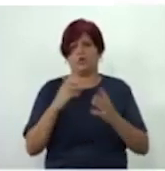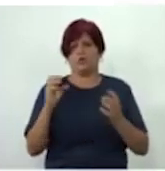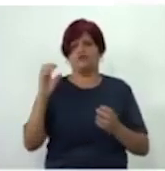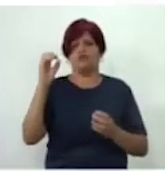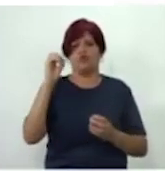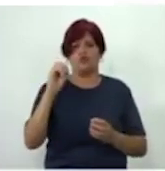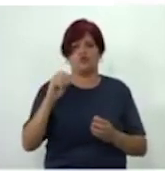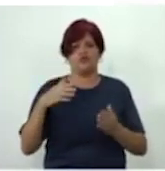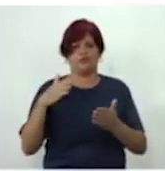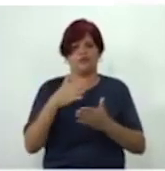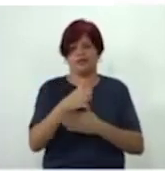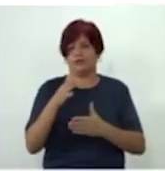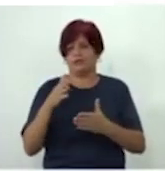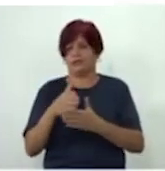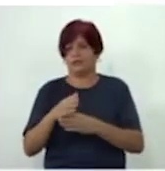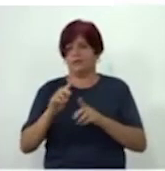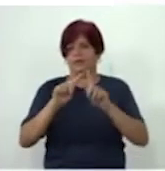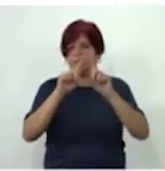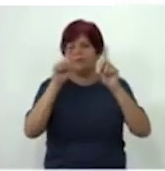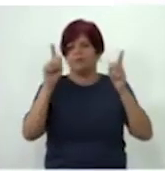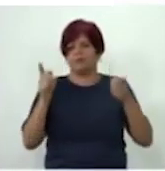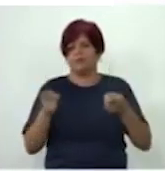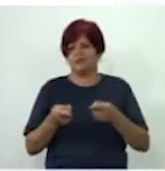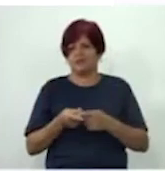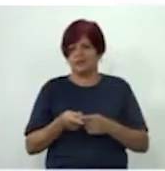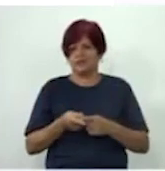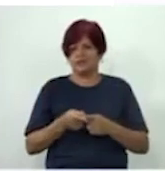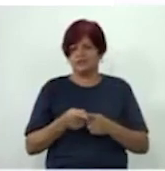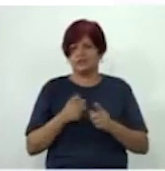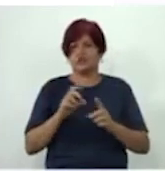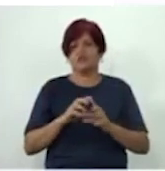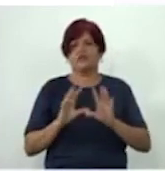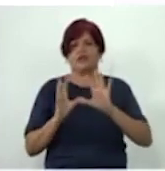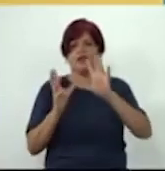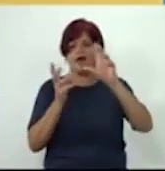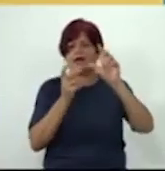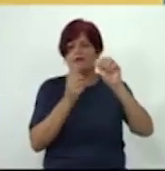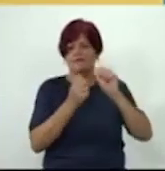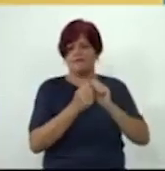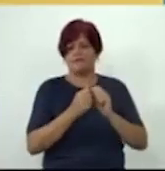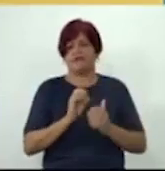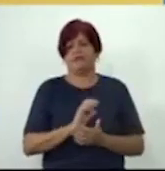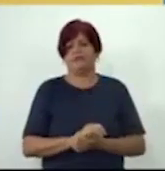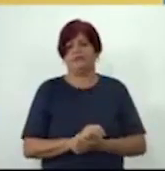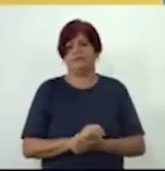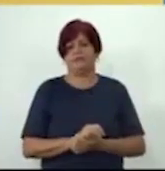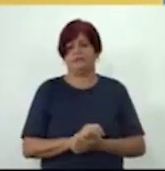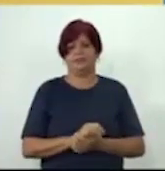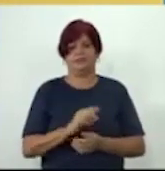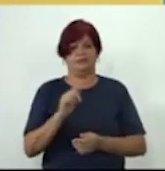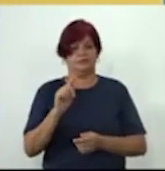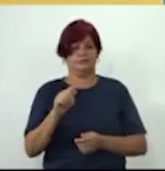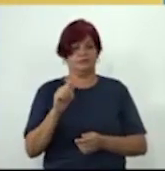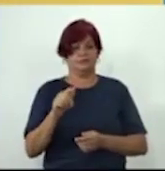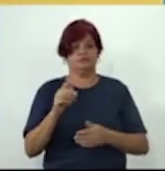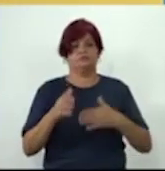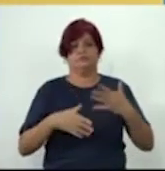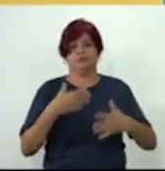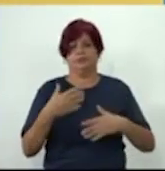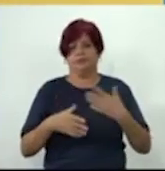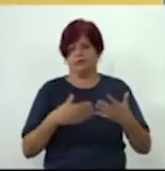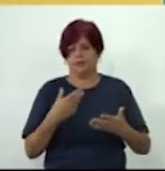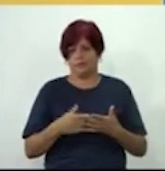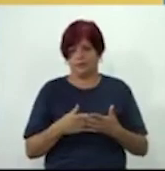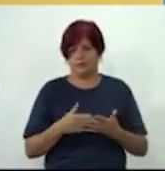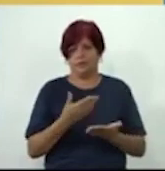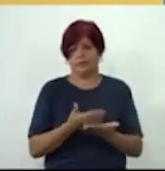este importante círculo de la esfera geográfica? O sea, estas son las actividades que